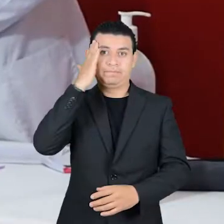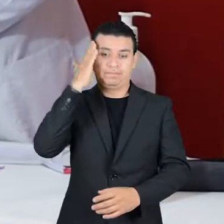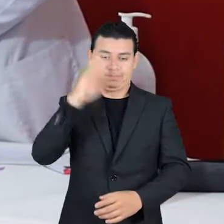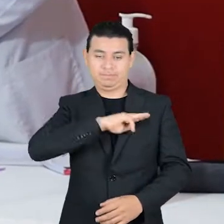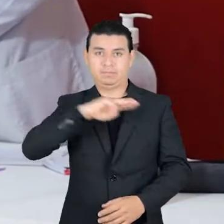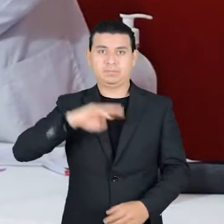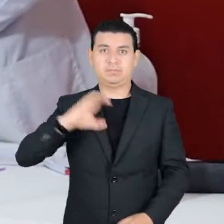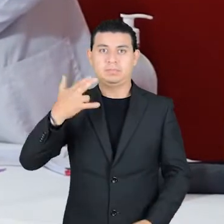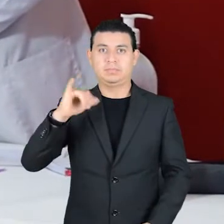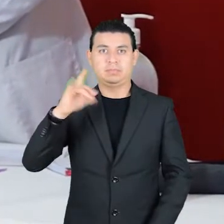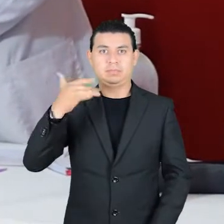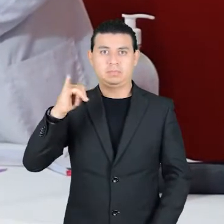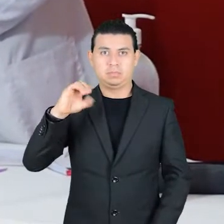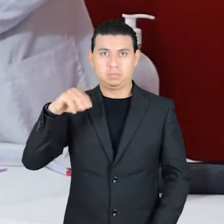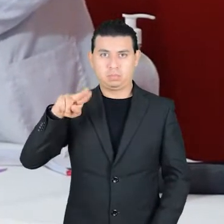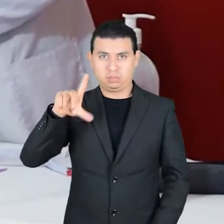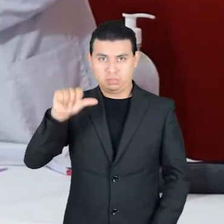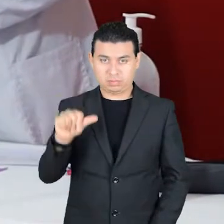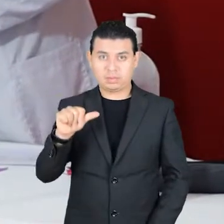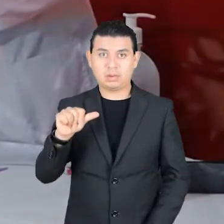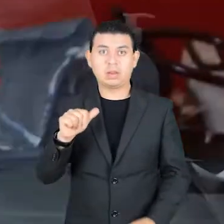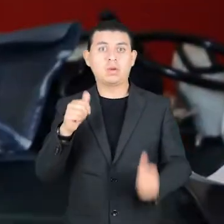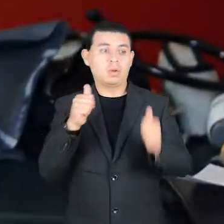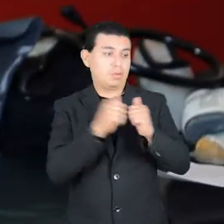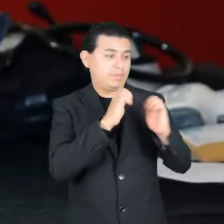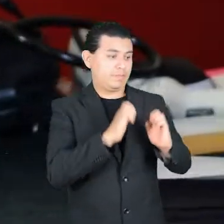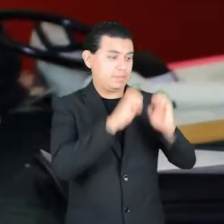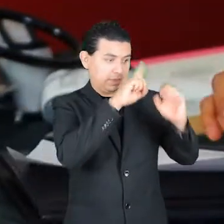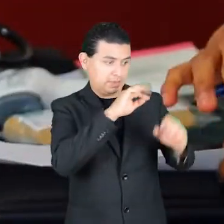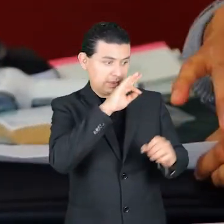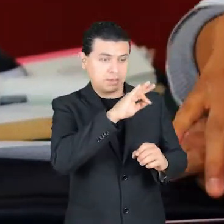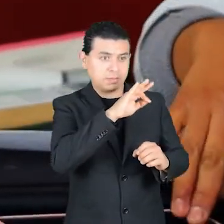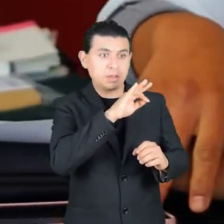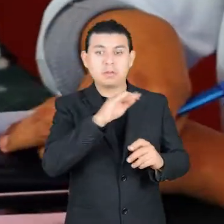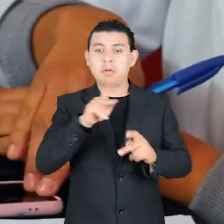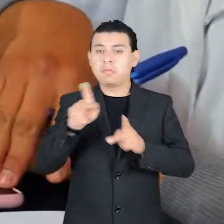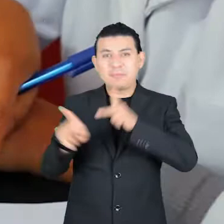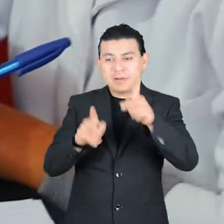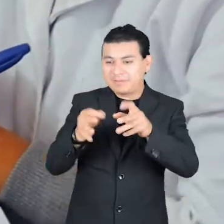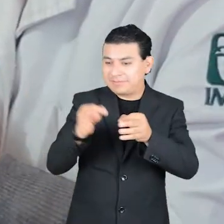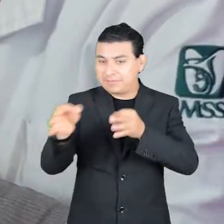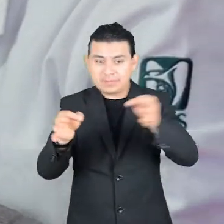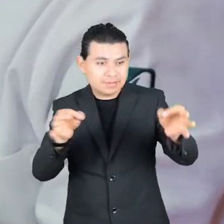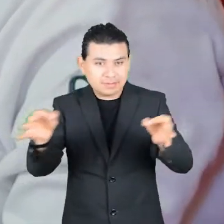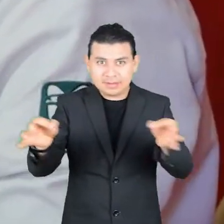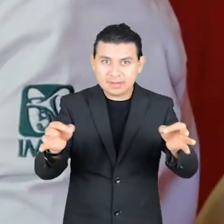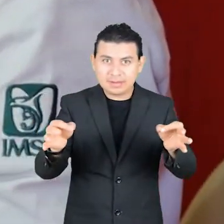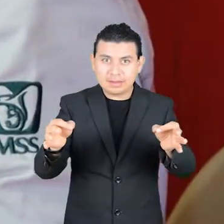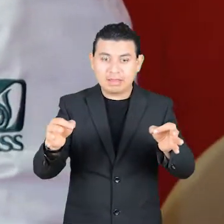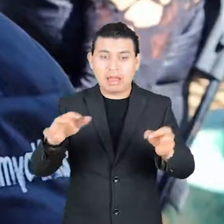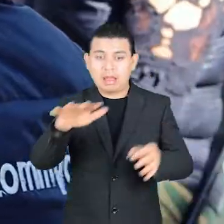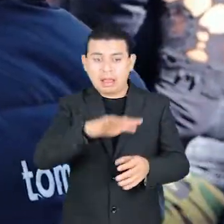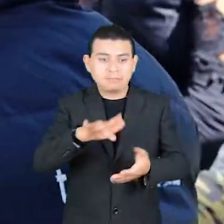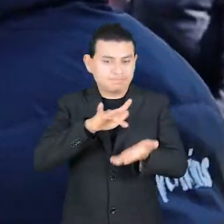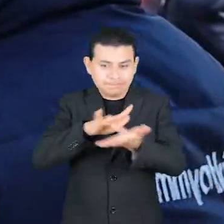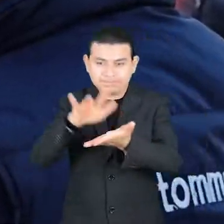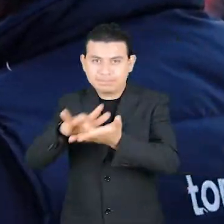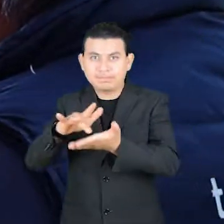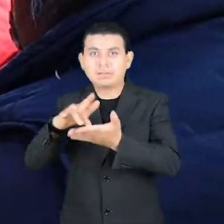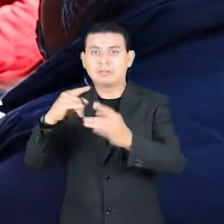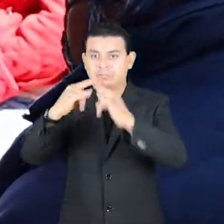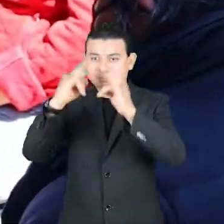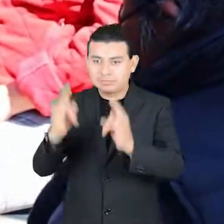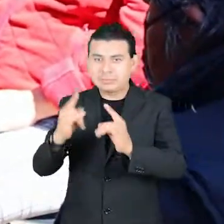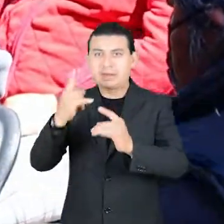en conjunto del sistema municipal dif han acercado a las diversas comunidades las jornadas de salud para los ciudadanos con servicios de salud